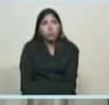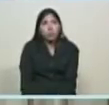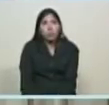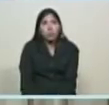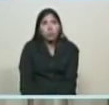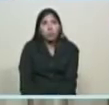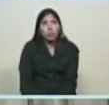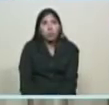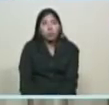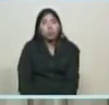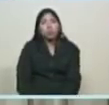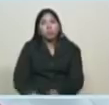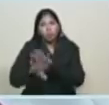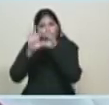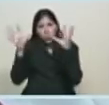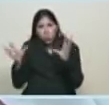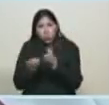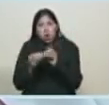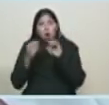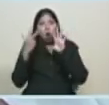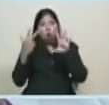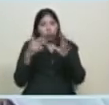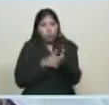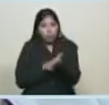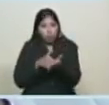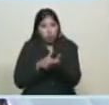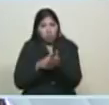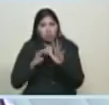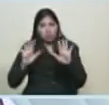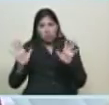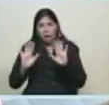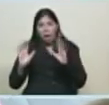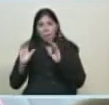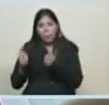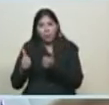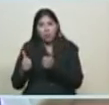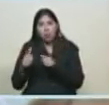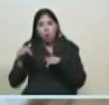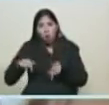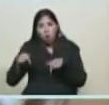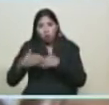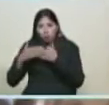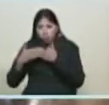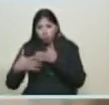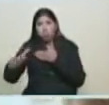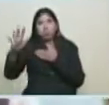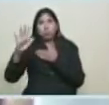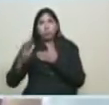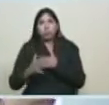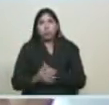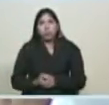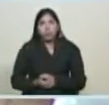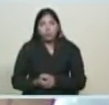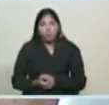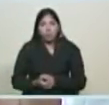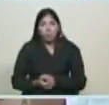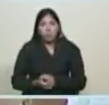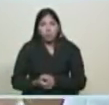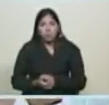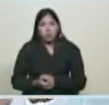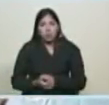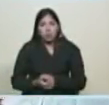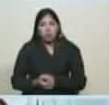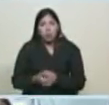todo 8 millones y ya empezamos hoy el día de hoy arrancamos le empezaron a llegar sus